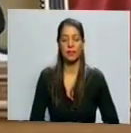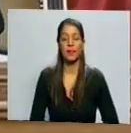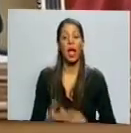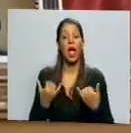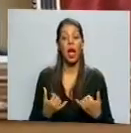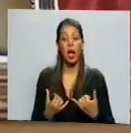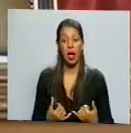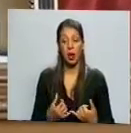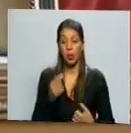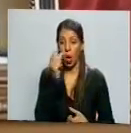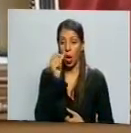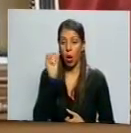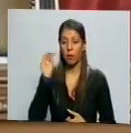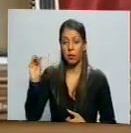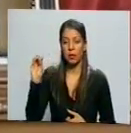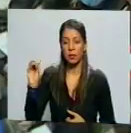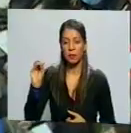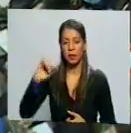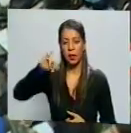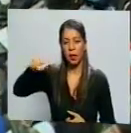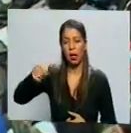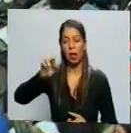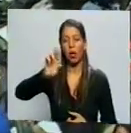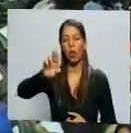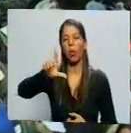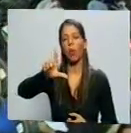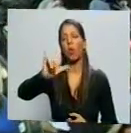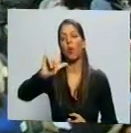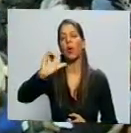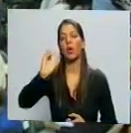palabra el constituyente Julio Chávez.